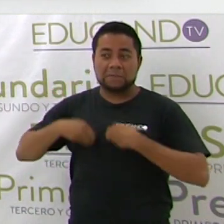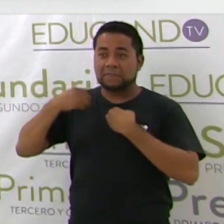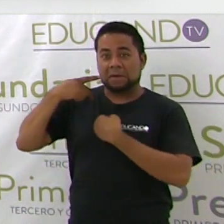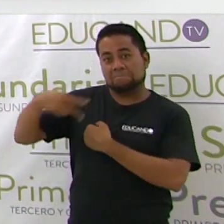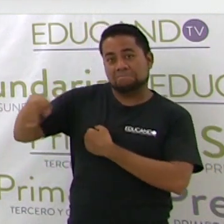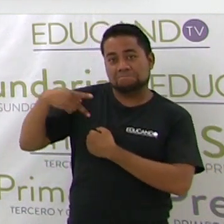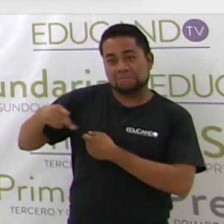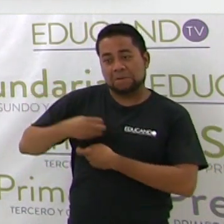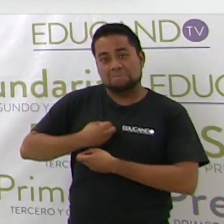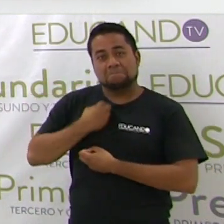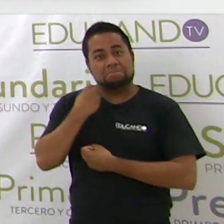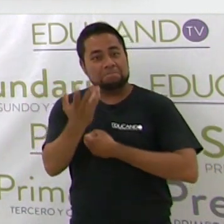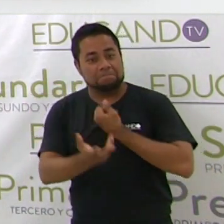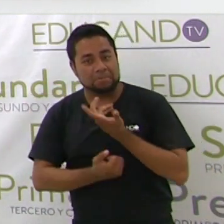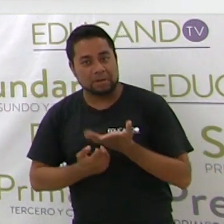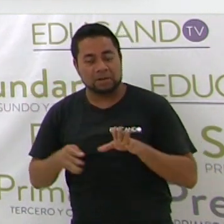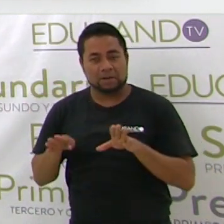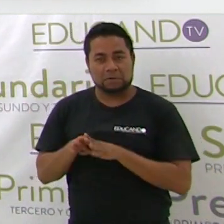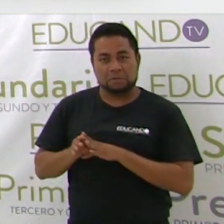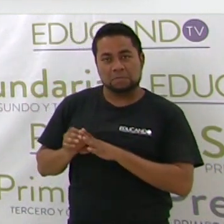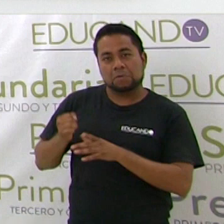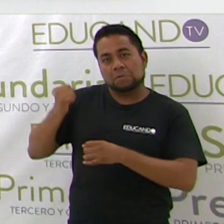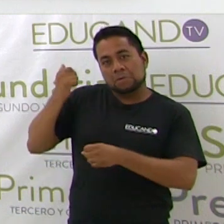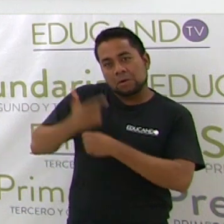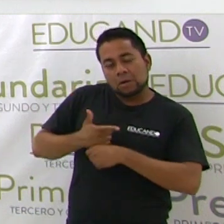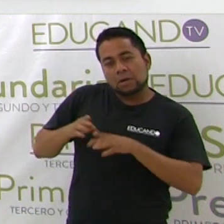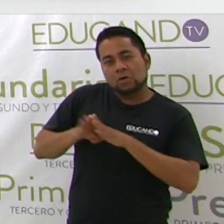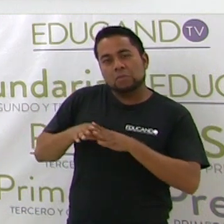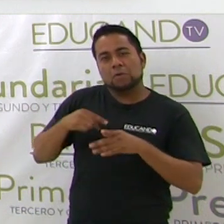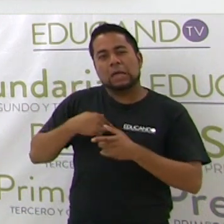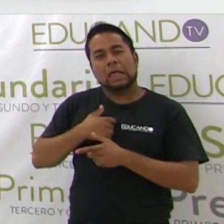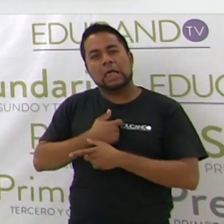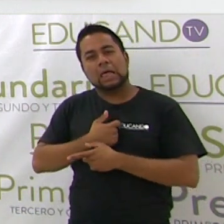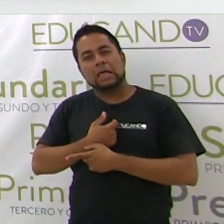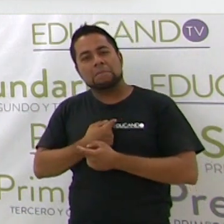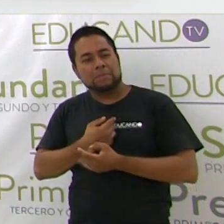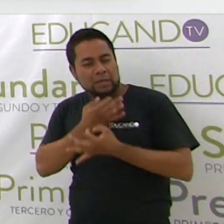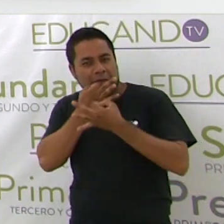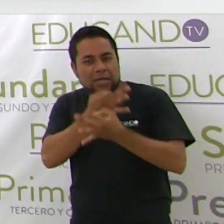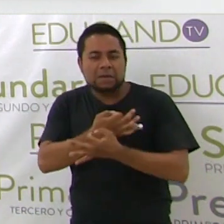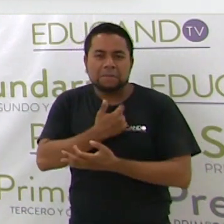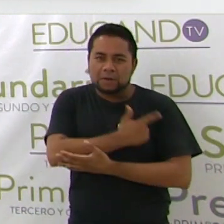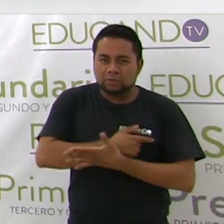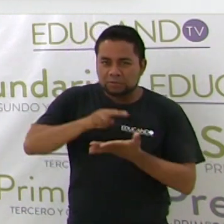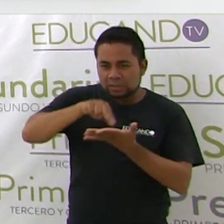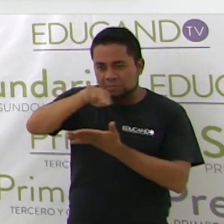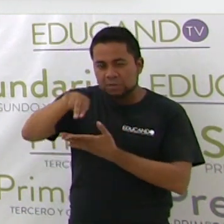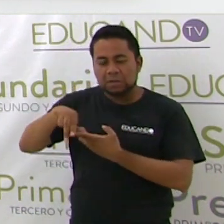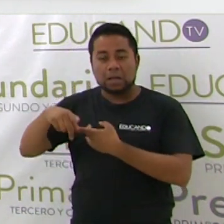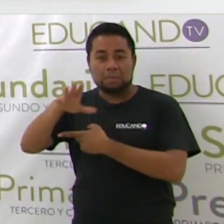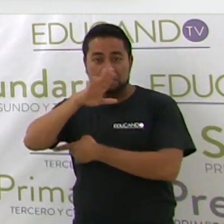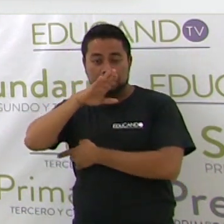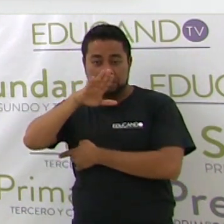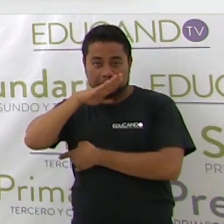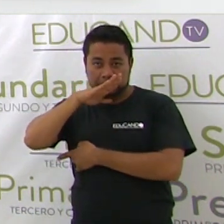de cómo fue que descubrió el gusto por la pintura, que su mamá fue la primera que se dio cuenta